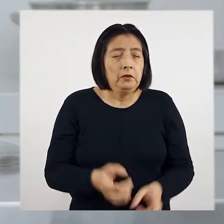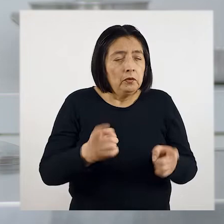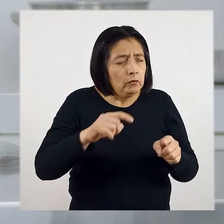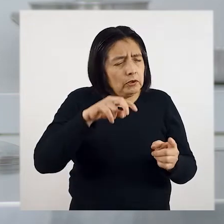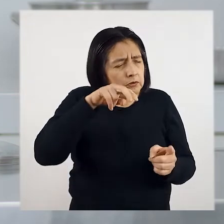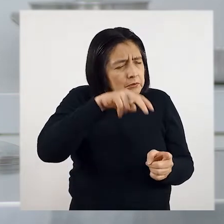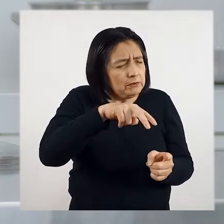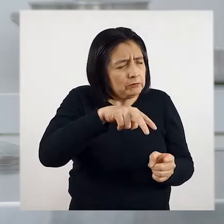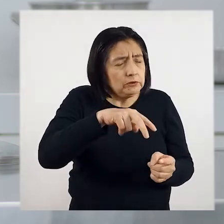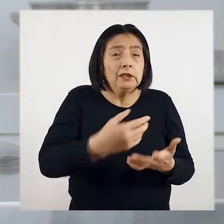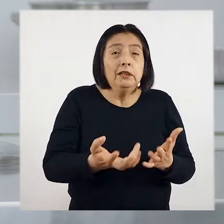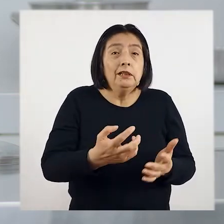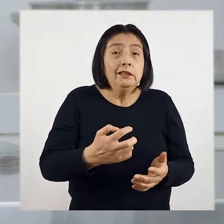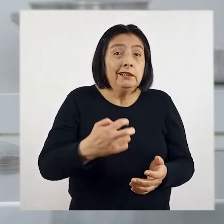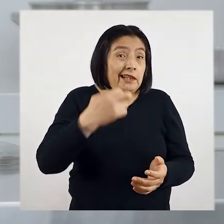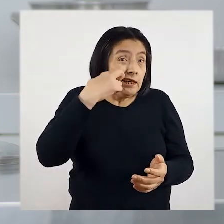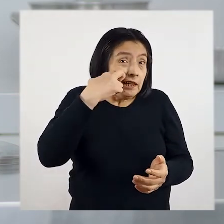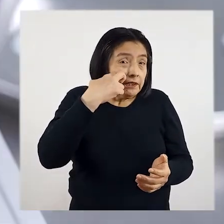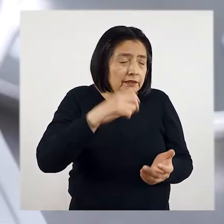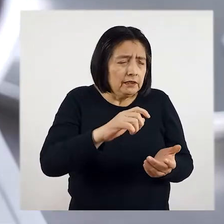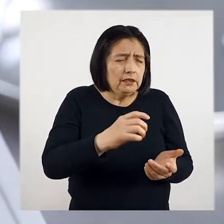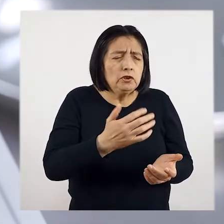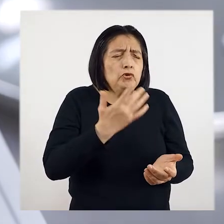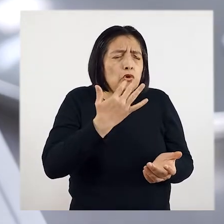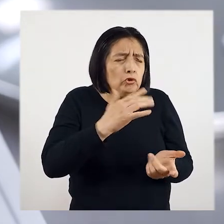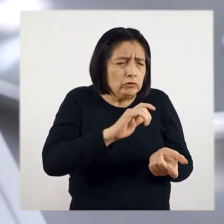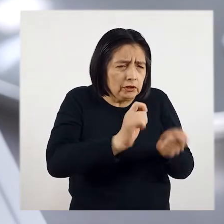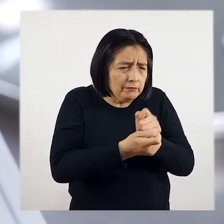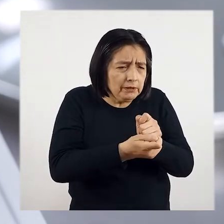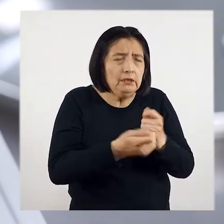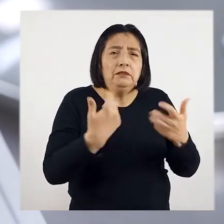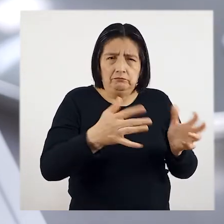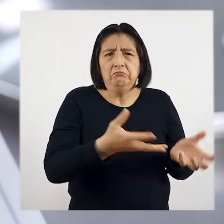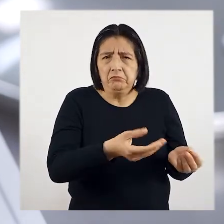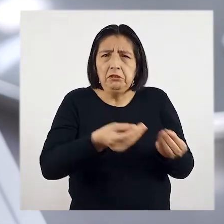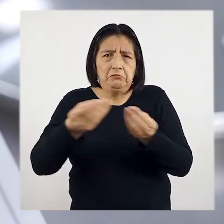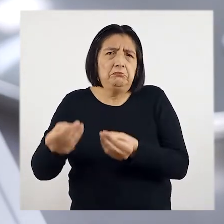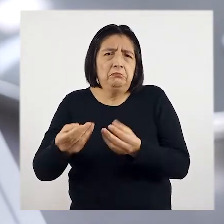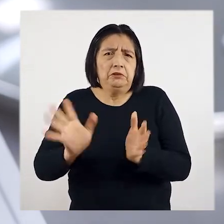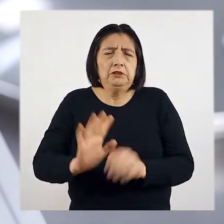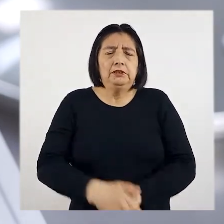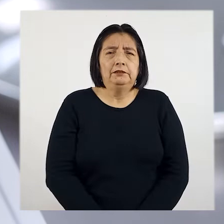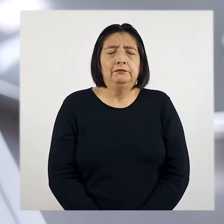Cuando vemos que cambia de color el vaso, podemos retirarlo.